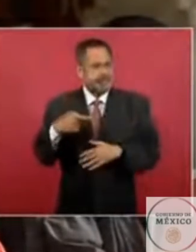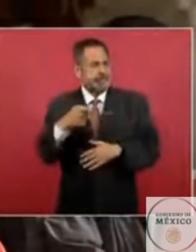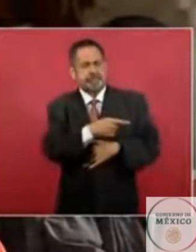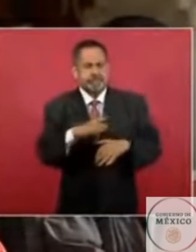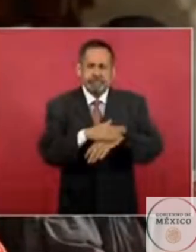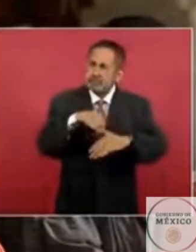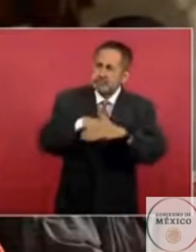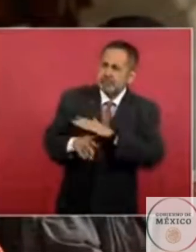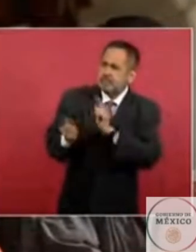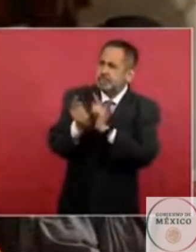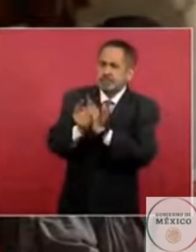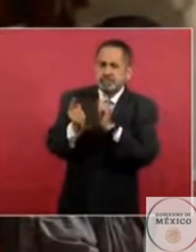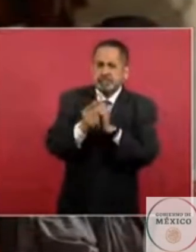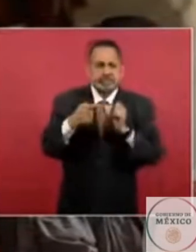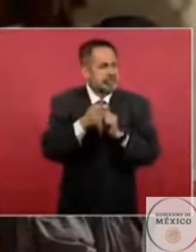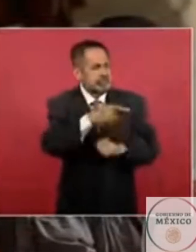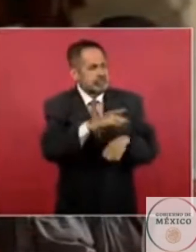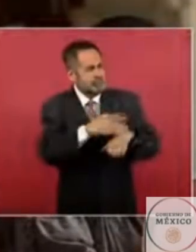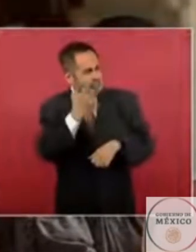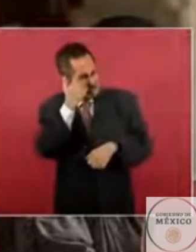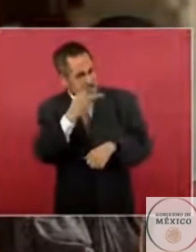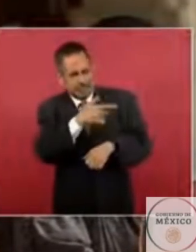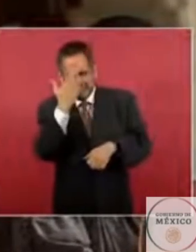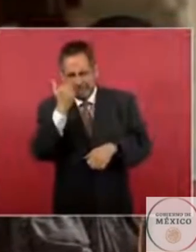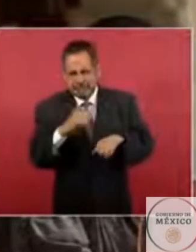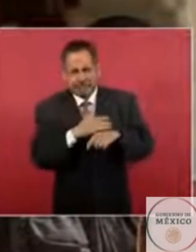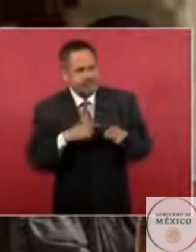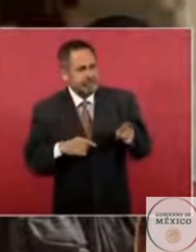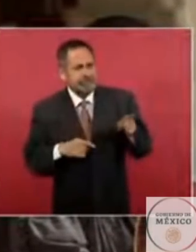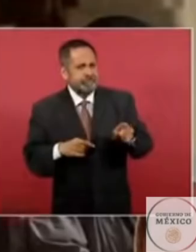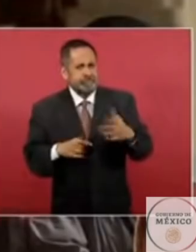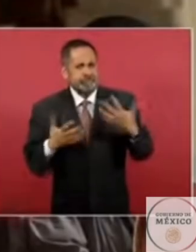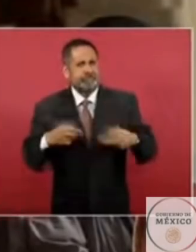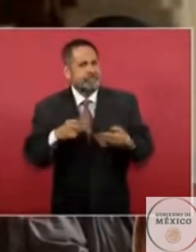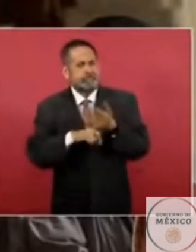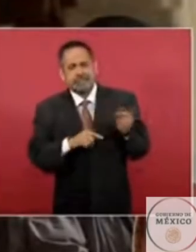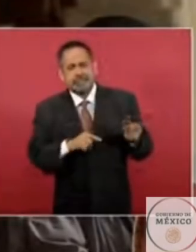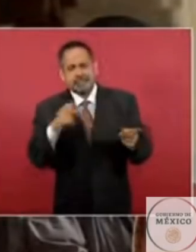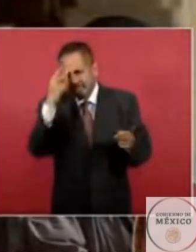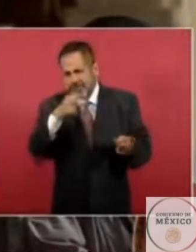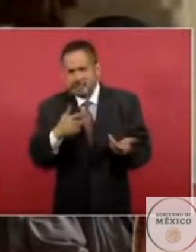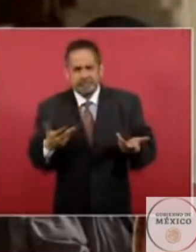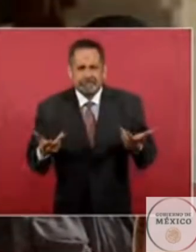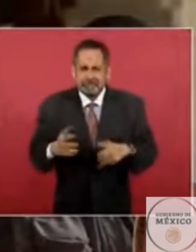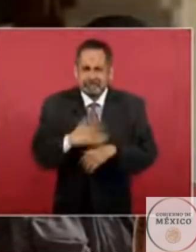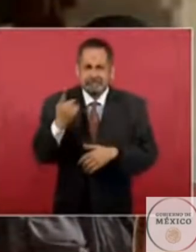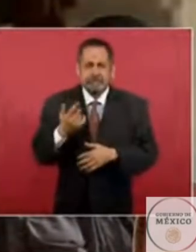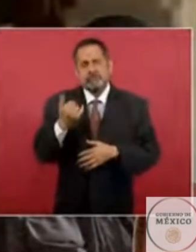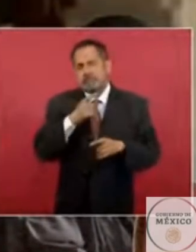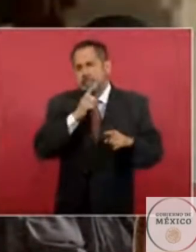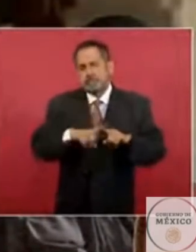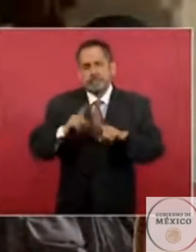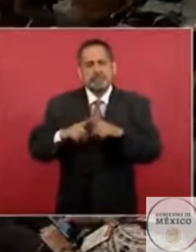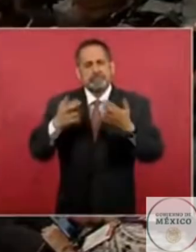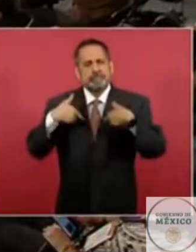Amigos y amigas, vamos a ir a la conferencia porque esta valiente periodista de Contralínea